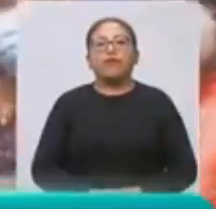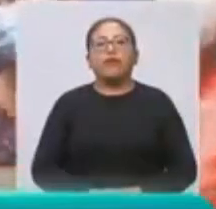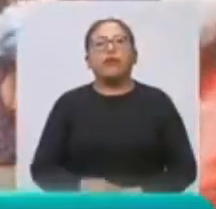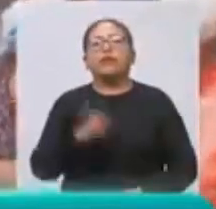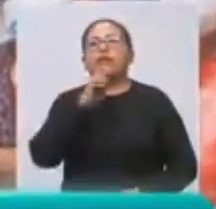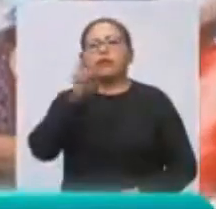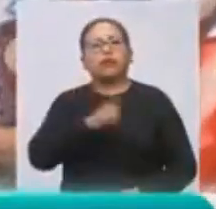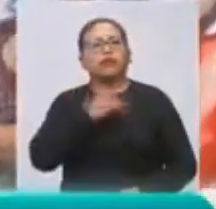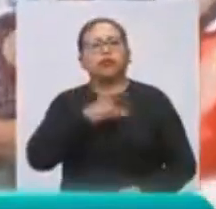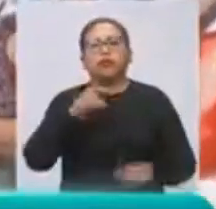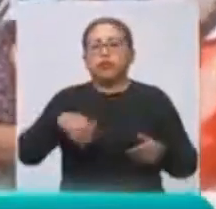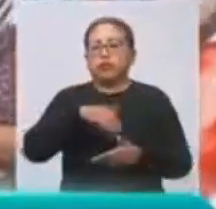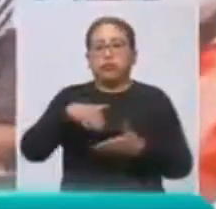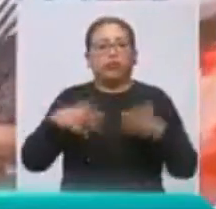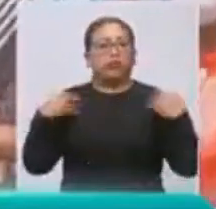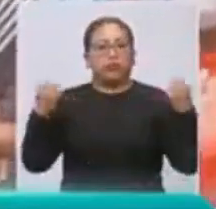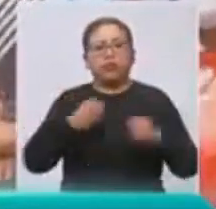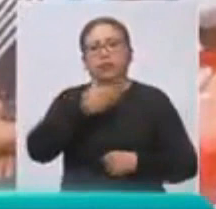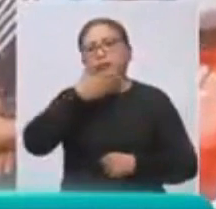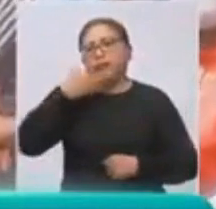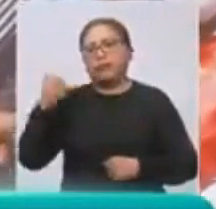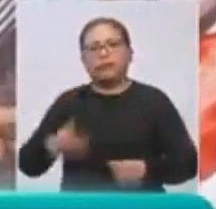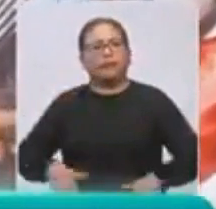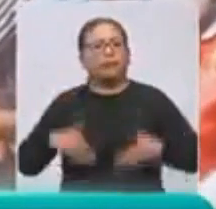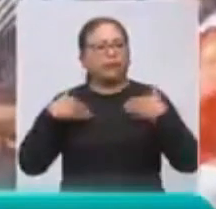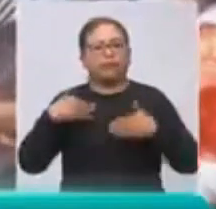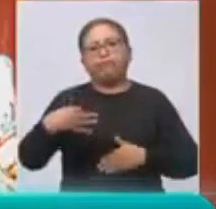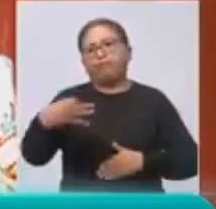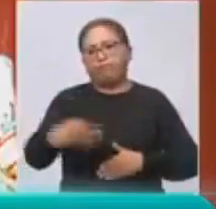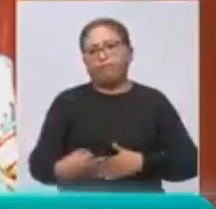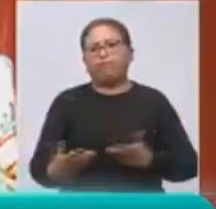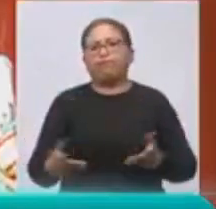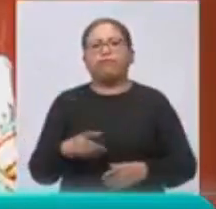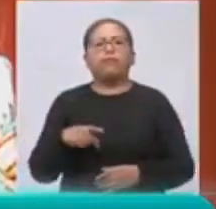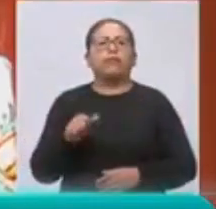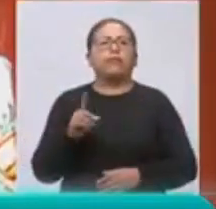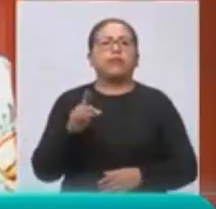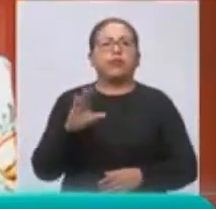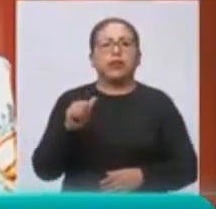seguros que este centro de salud va a mejorar la calidad de vida de nuestros hermanos aquí en Patcaya.